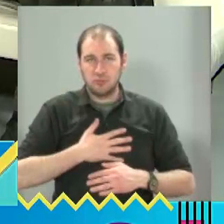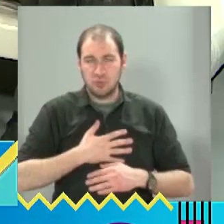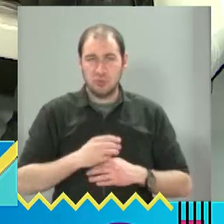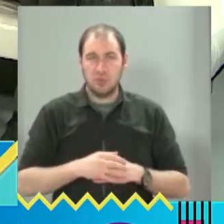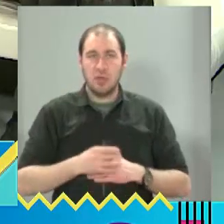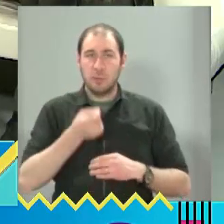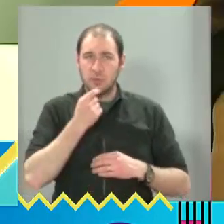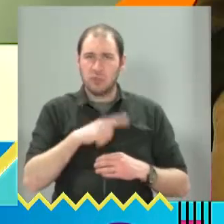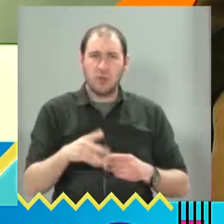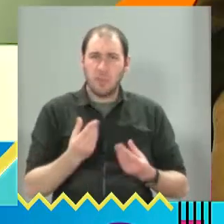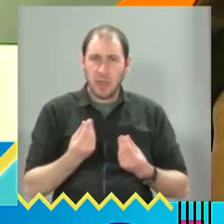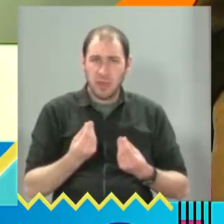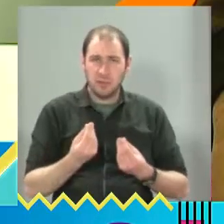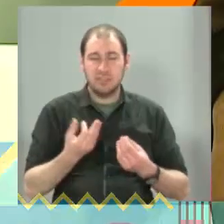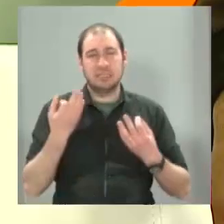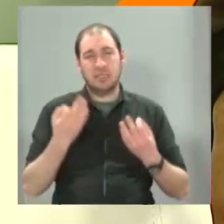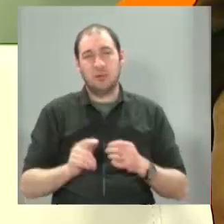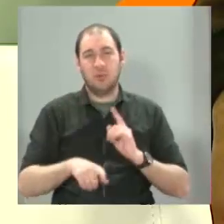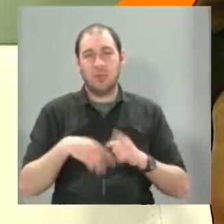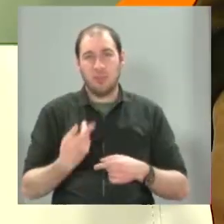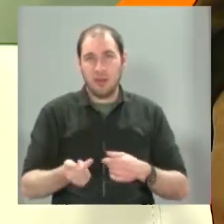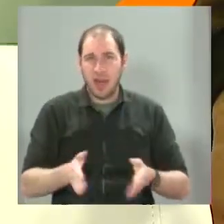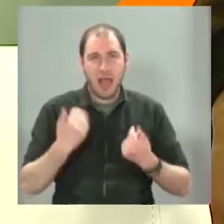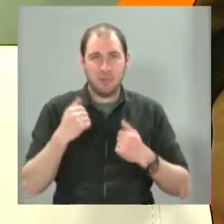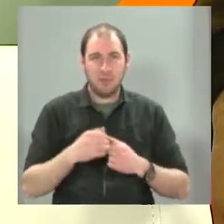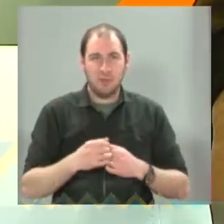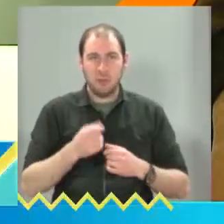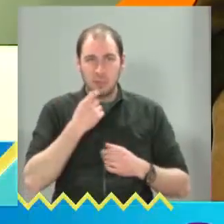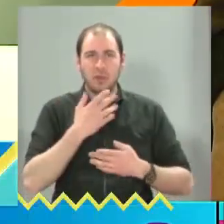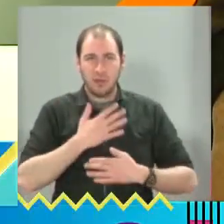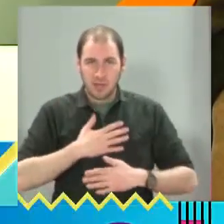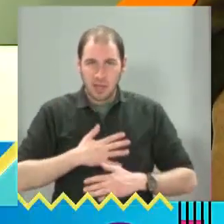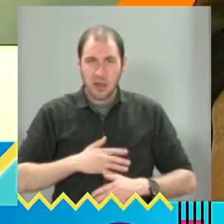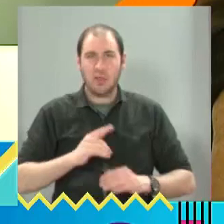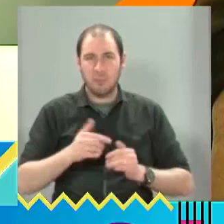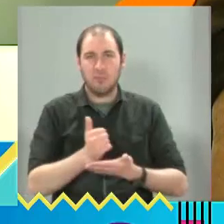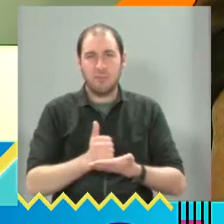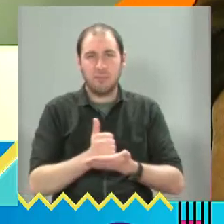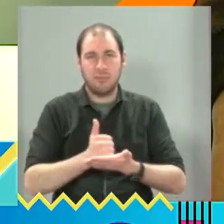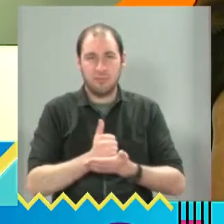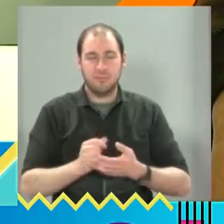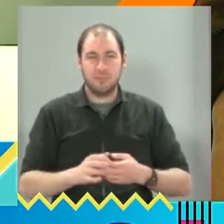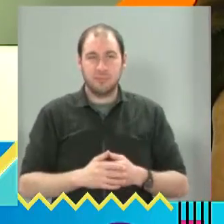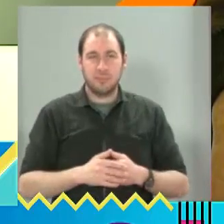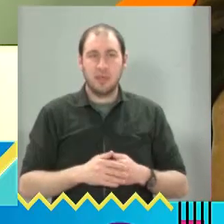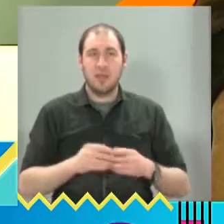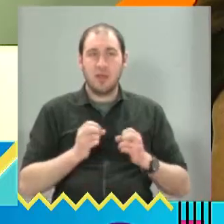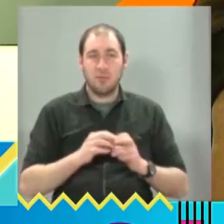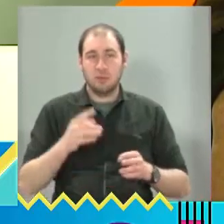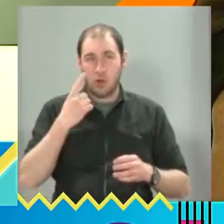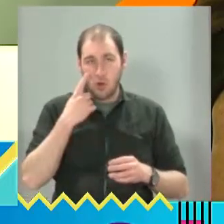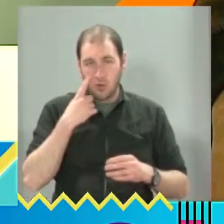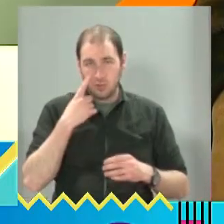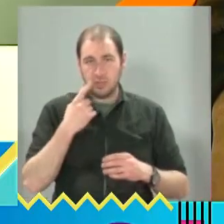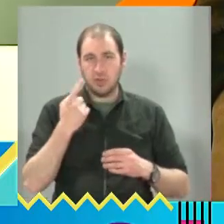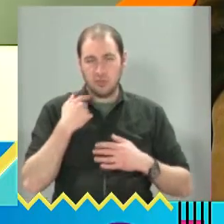Si somos muy miedosos, y seguramente vamos a actuar rápido. Si somos más cautos, vamos a esperar. Entonces, al empezar a conocernos y a